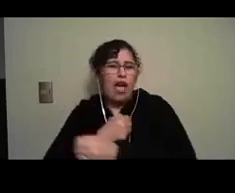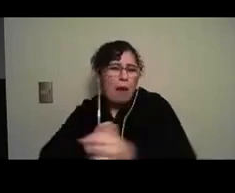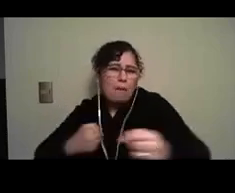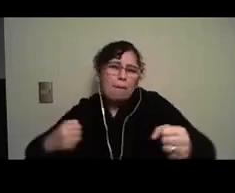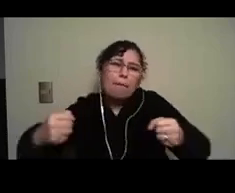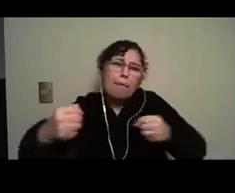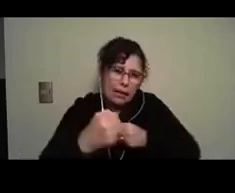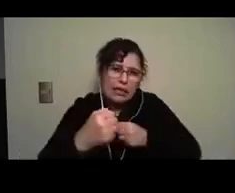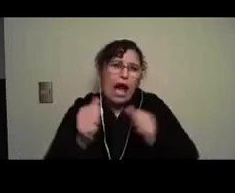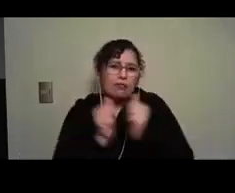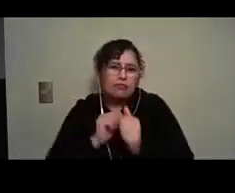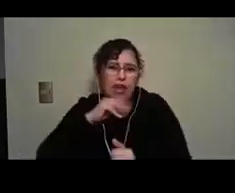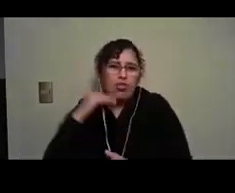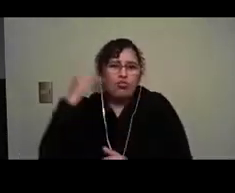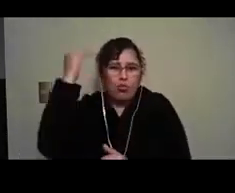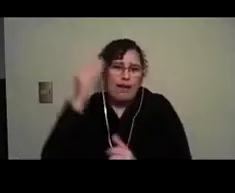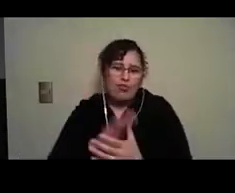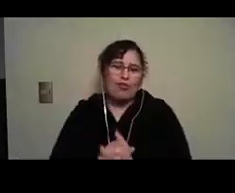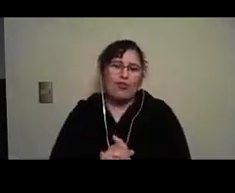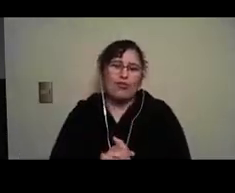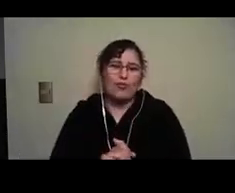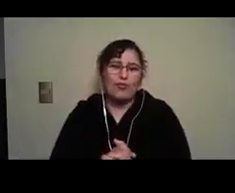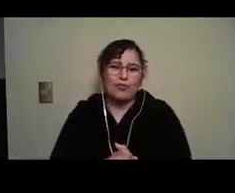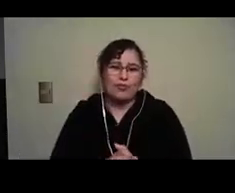significa estar en un escenario que no es el ideal.